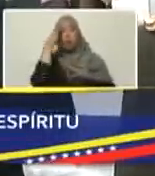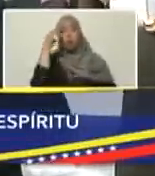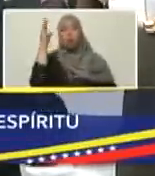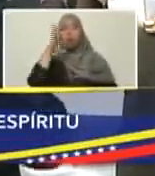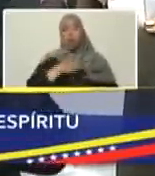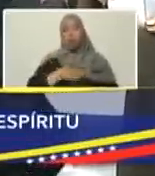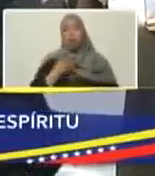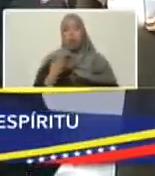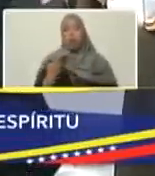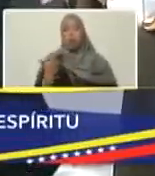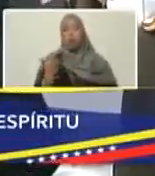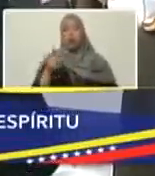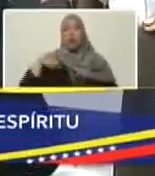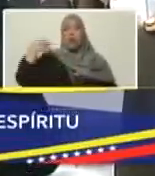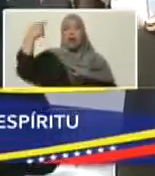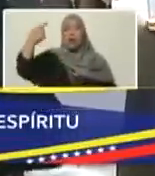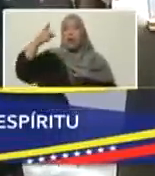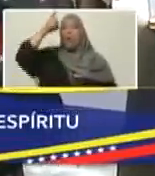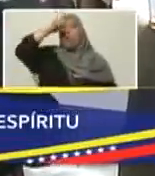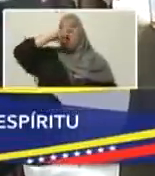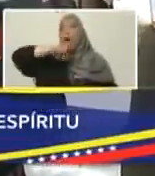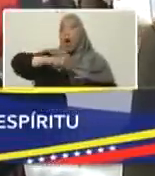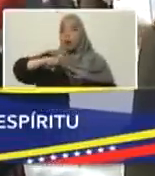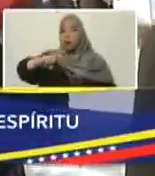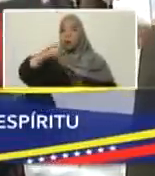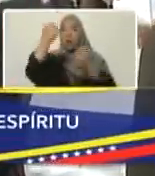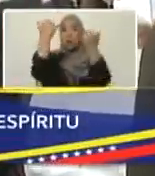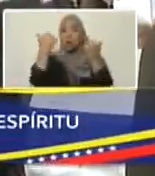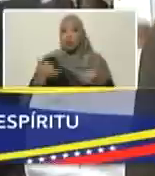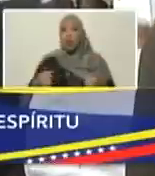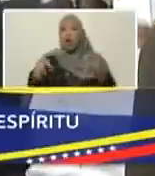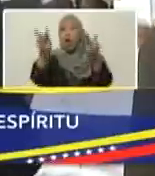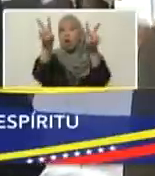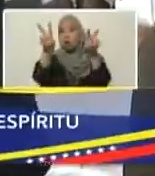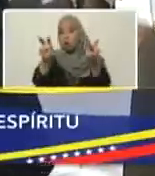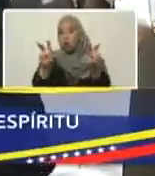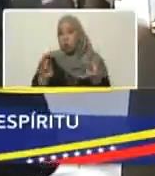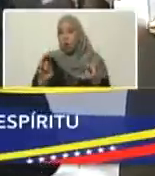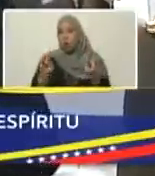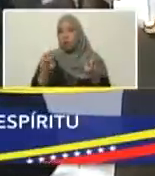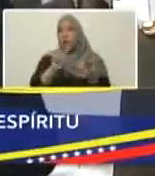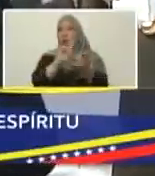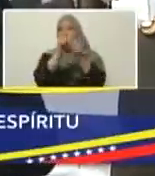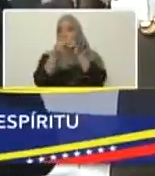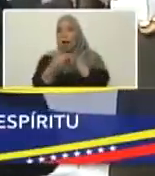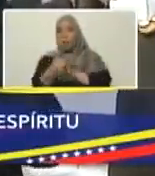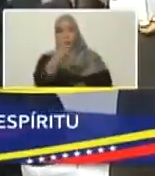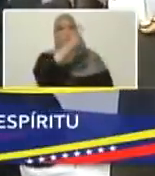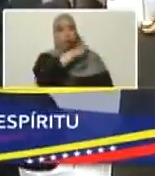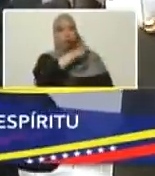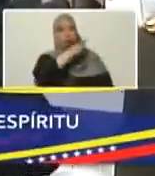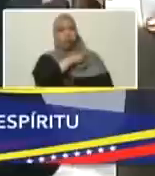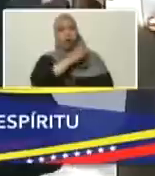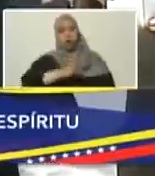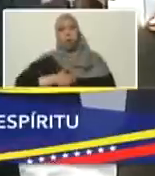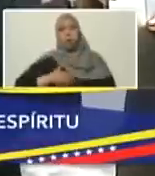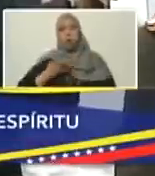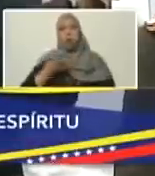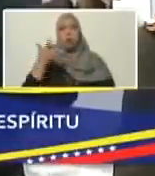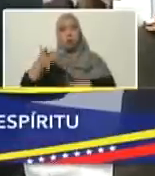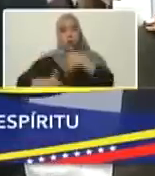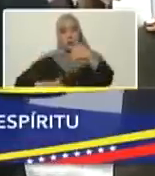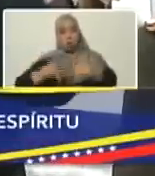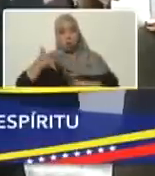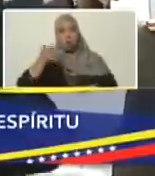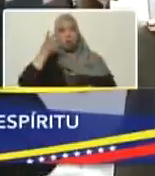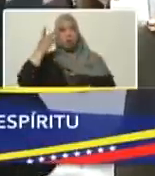el próximo año, ya en las nuevas oportunidades de ascenso, podamos cumplir con el